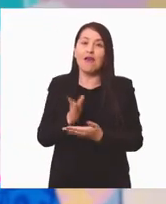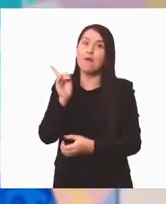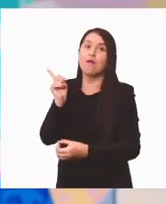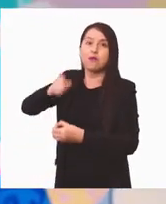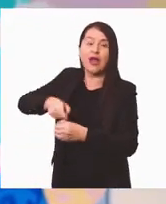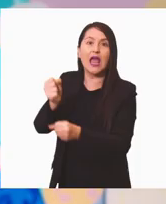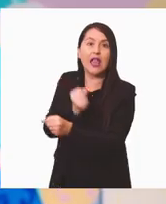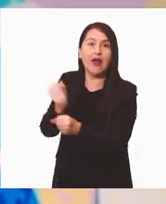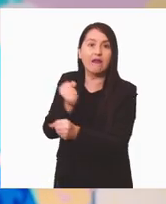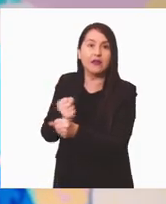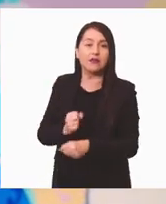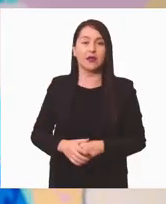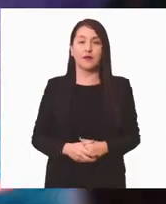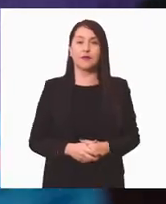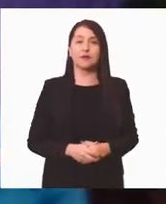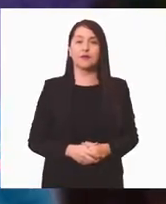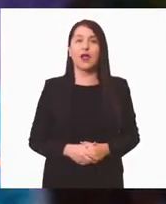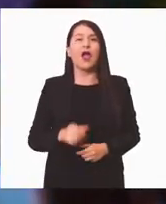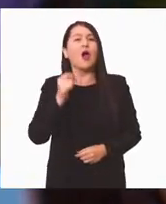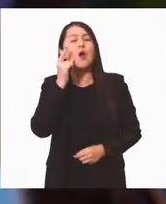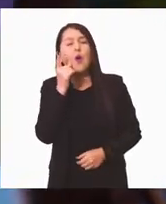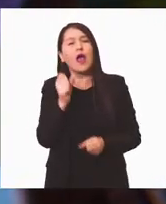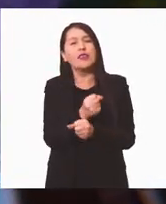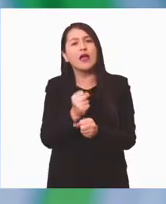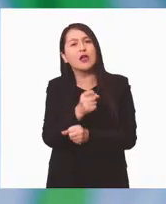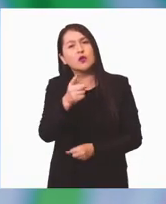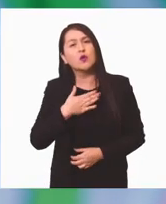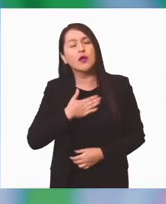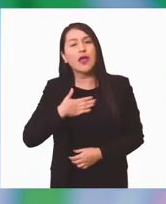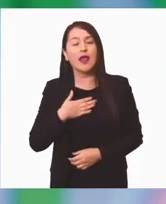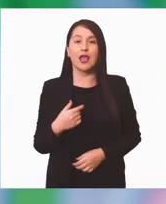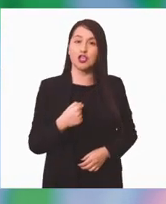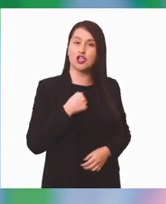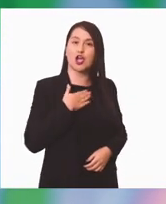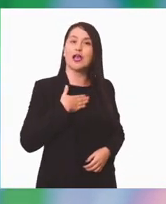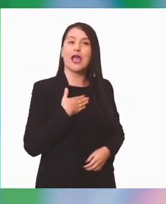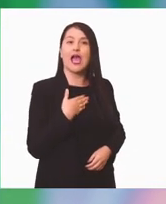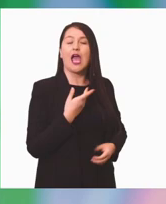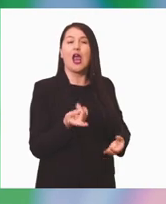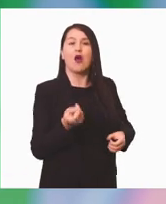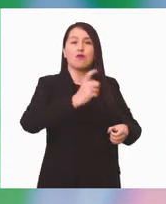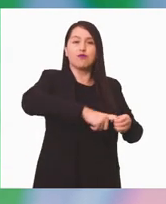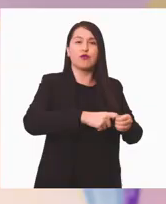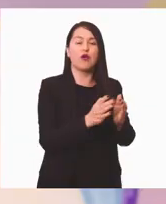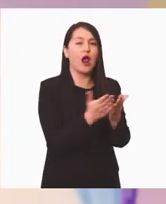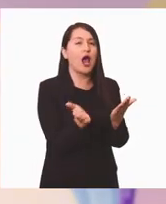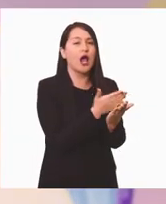actividades. A todo esto, ¿a qué extra programática quieres meterte? El grupo de lectura solitaria, sin